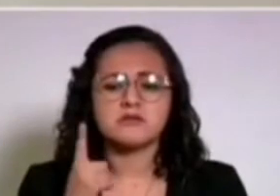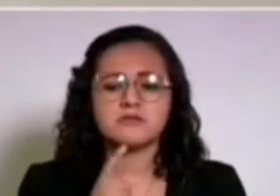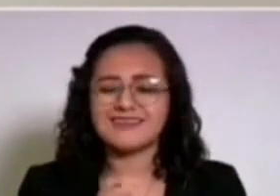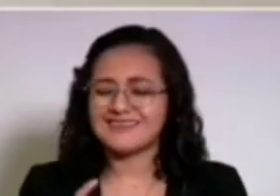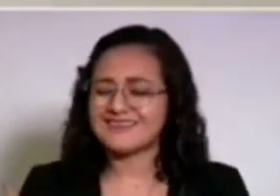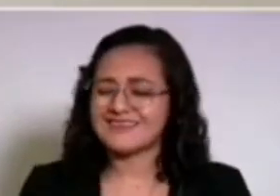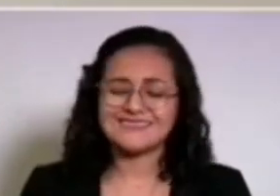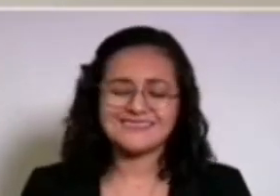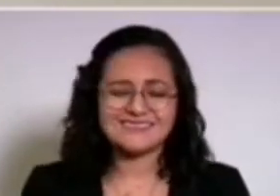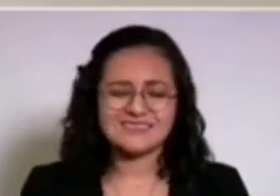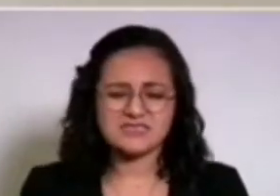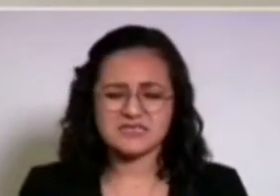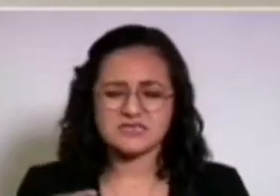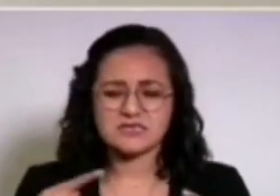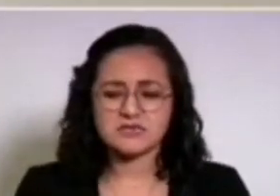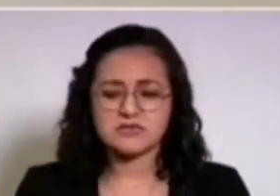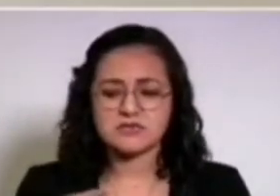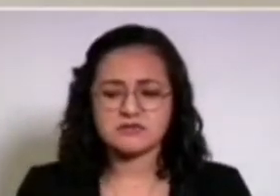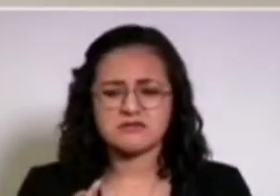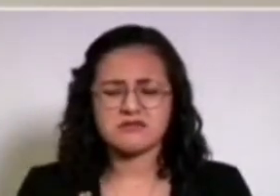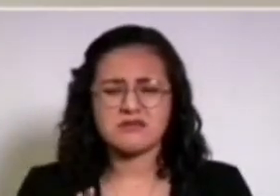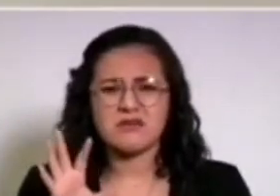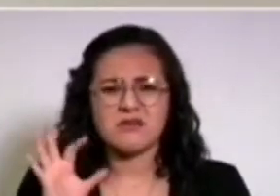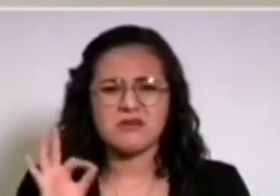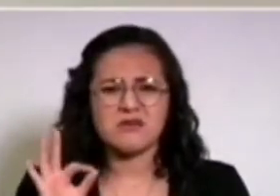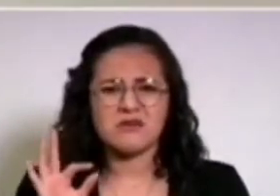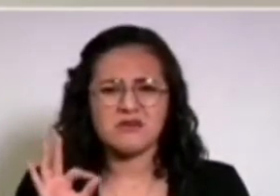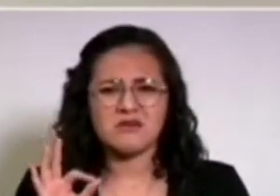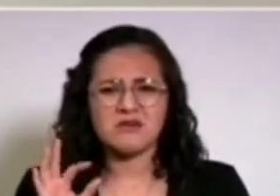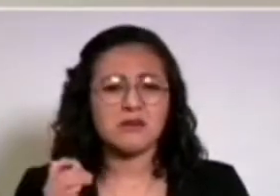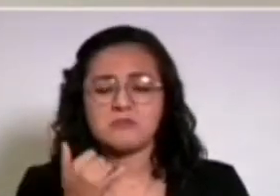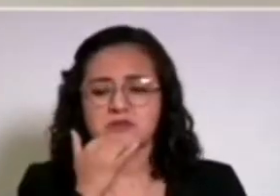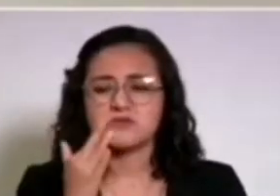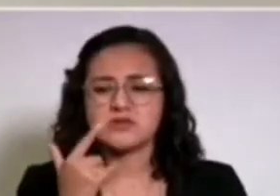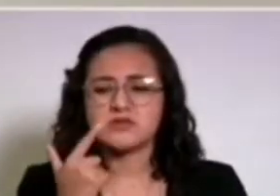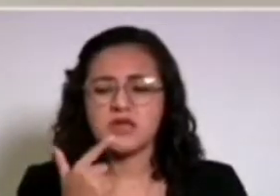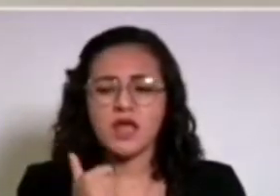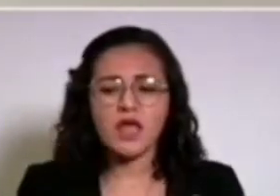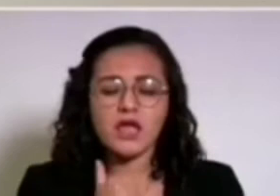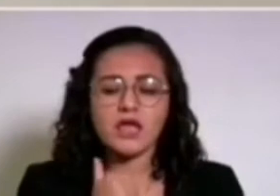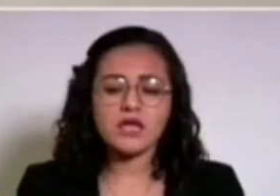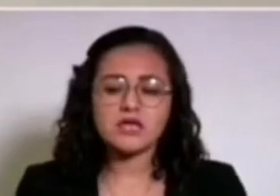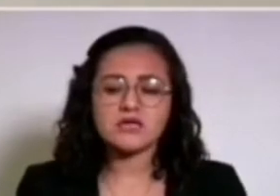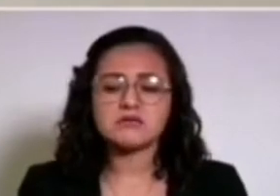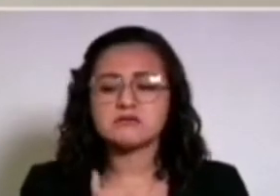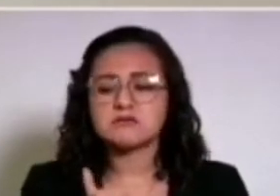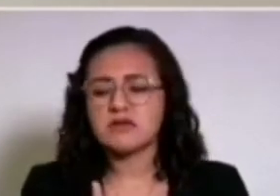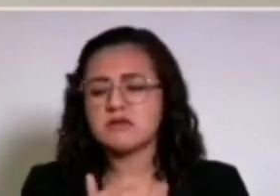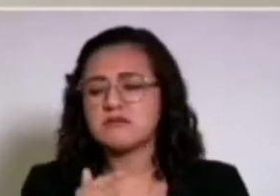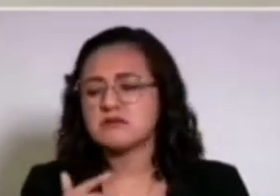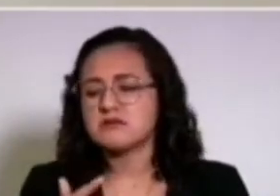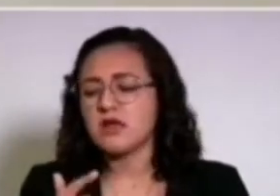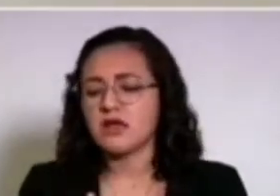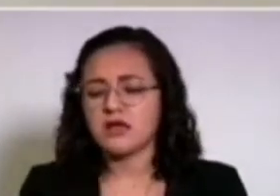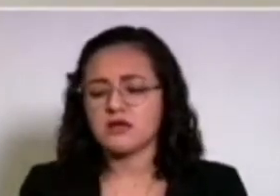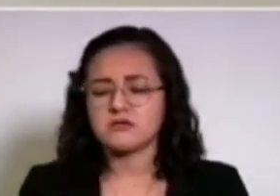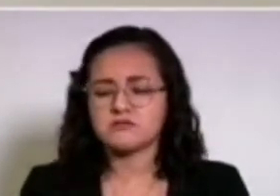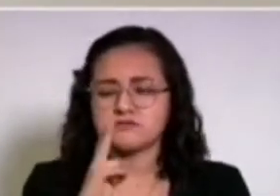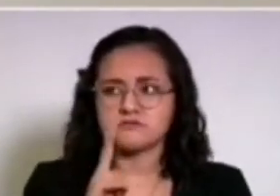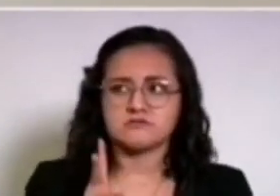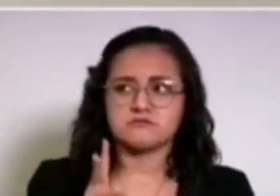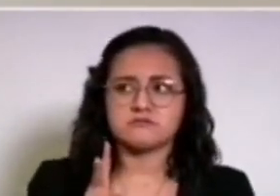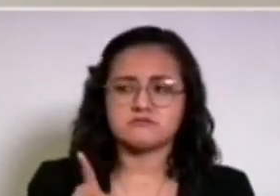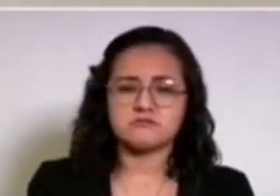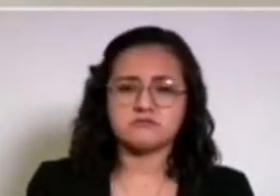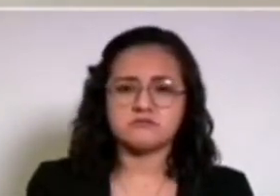filtro y eran personas de 40 y de 57 años 56 años se levantaron las